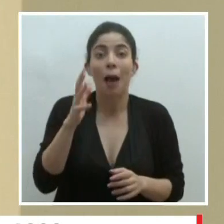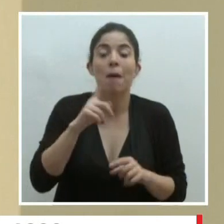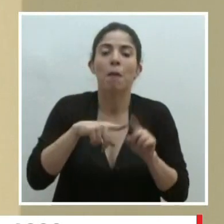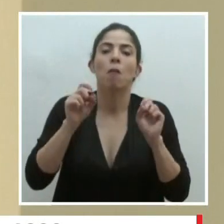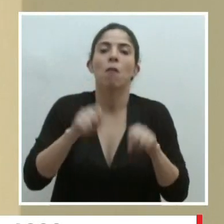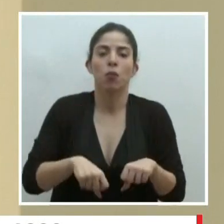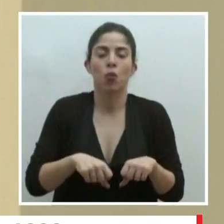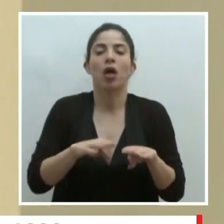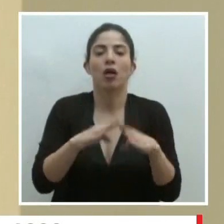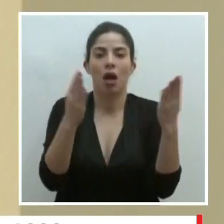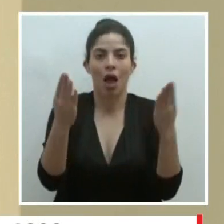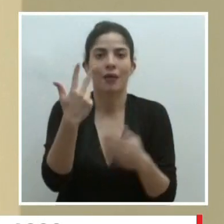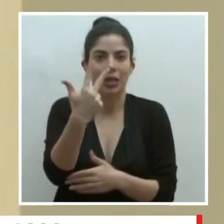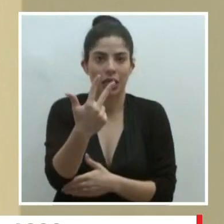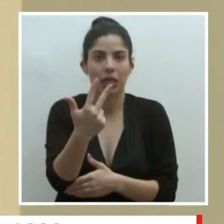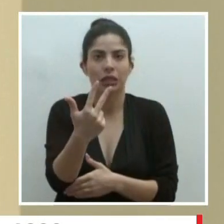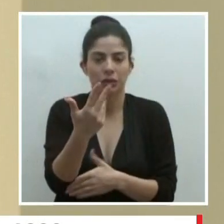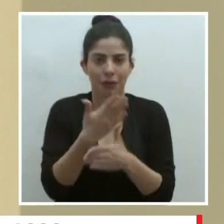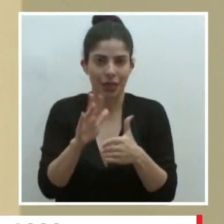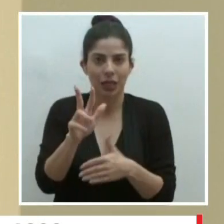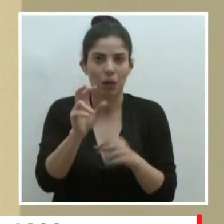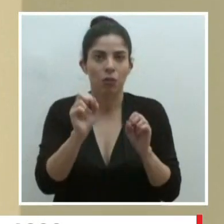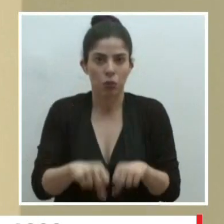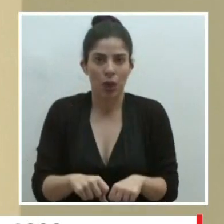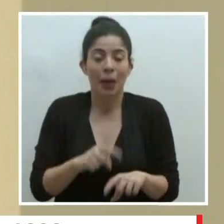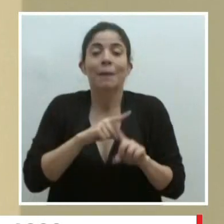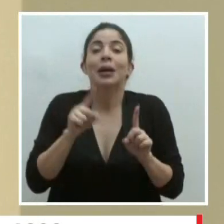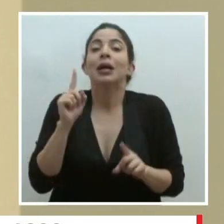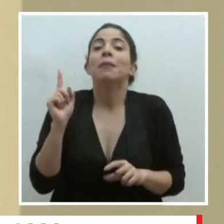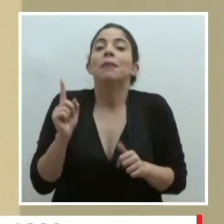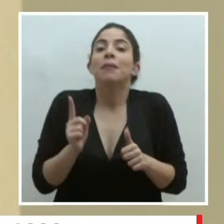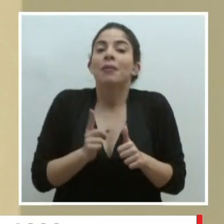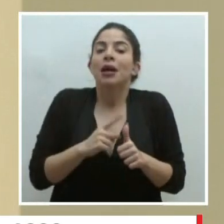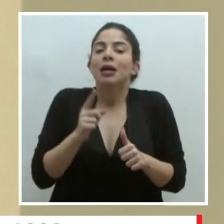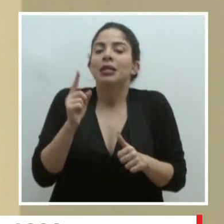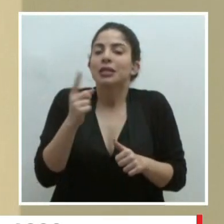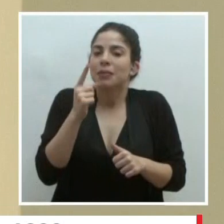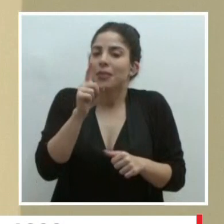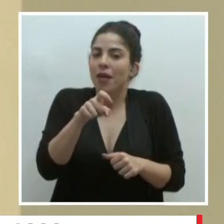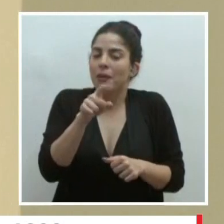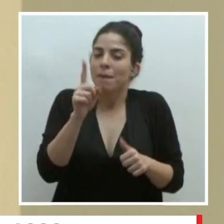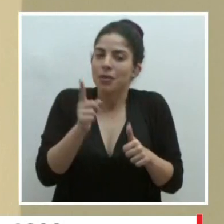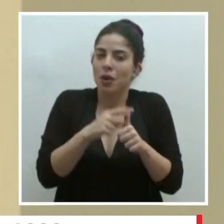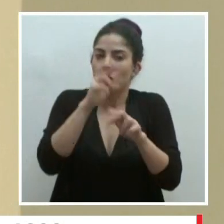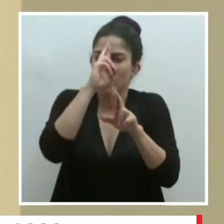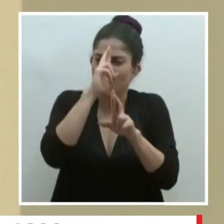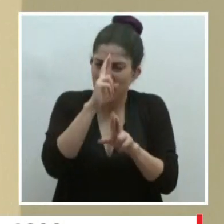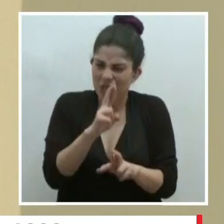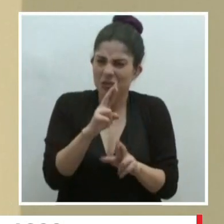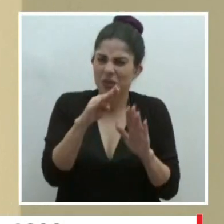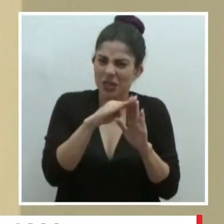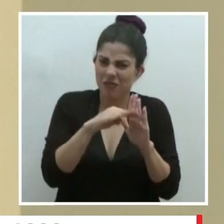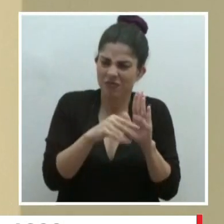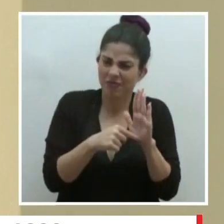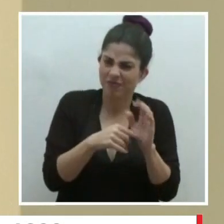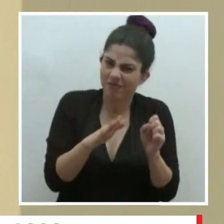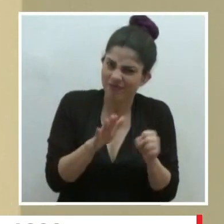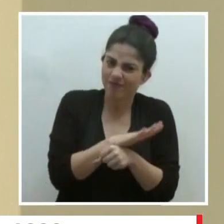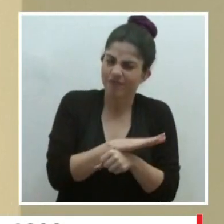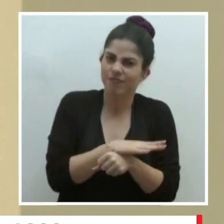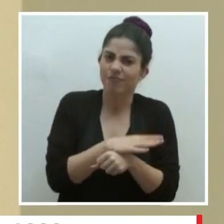en la fase de apertura 3 siempre y cuando se haga un respeto absoluto y riguroso de los protocolos